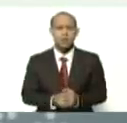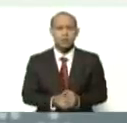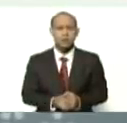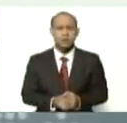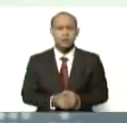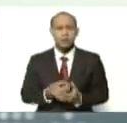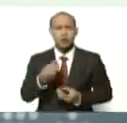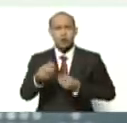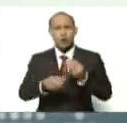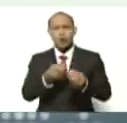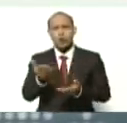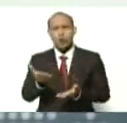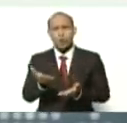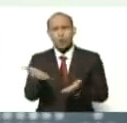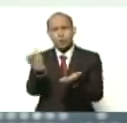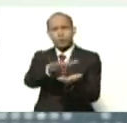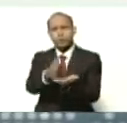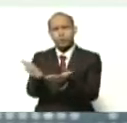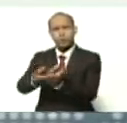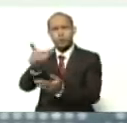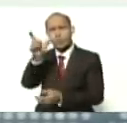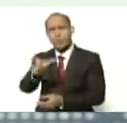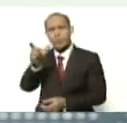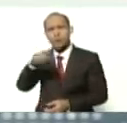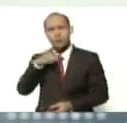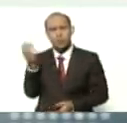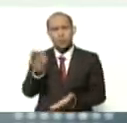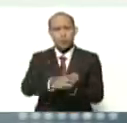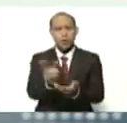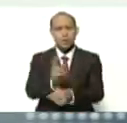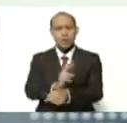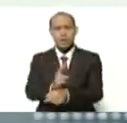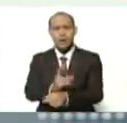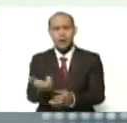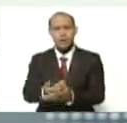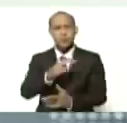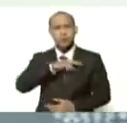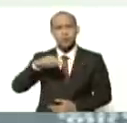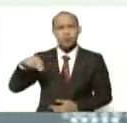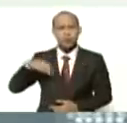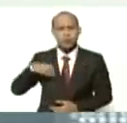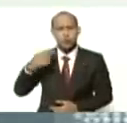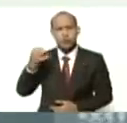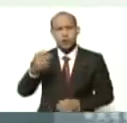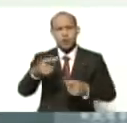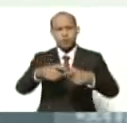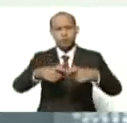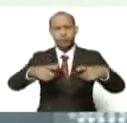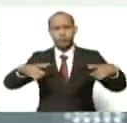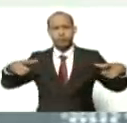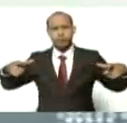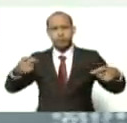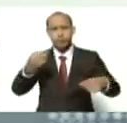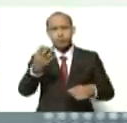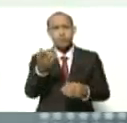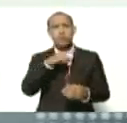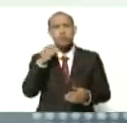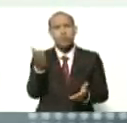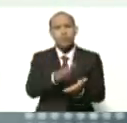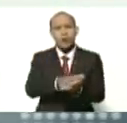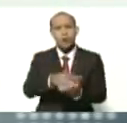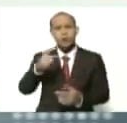batido de a y comenzamos a tener un crecimiento en el número de fallecidos